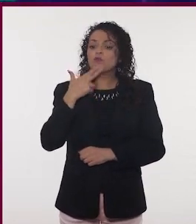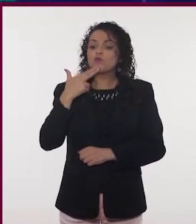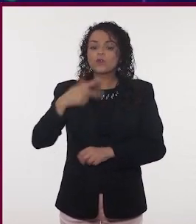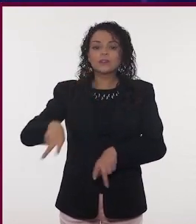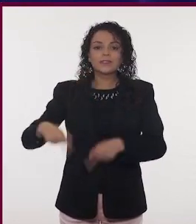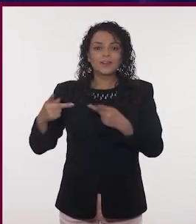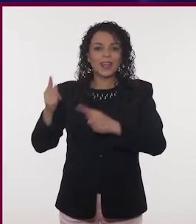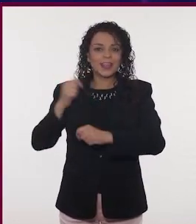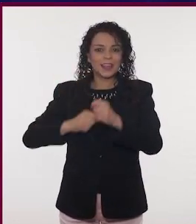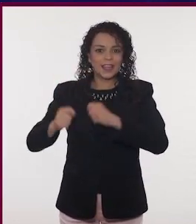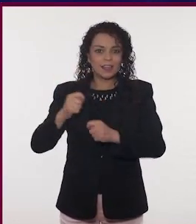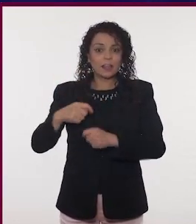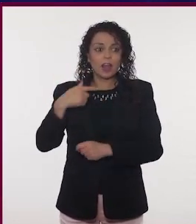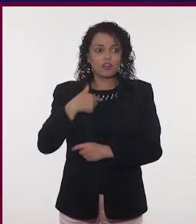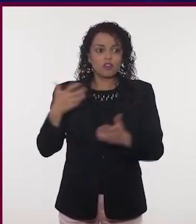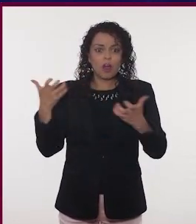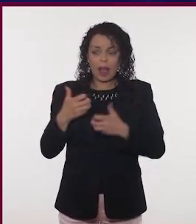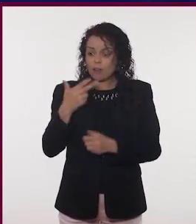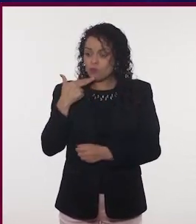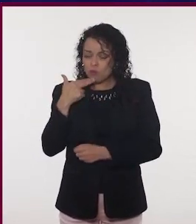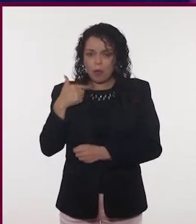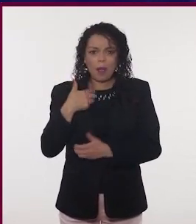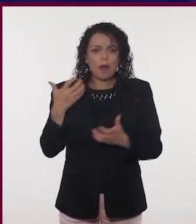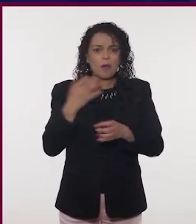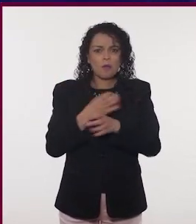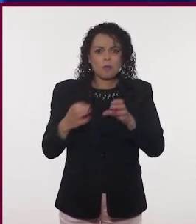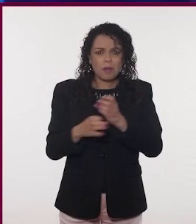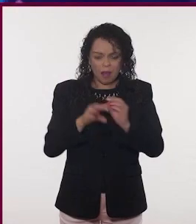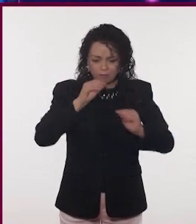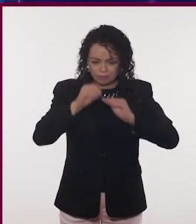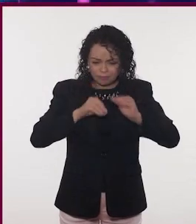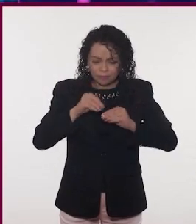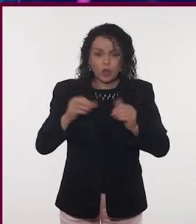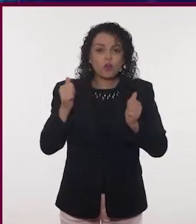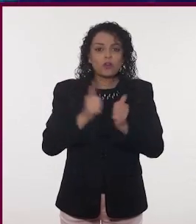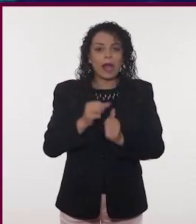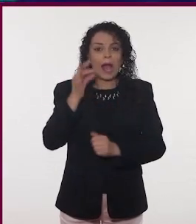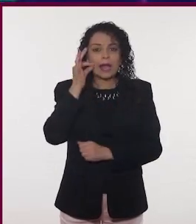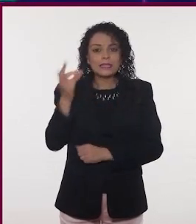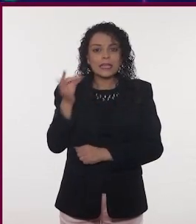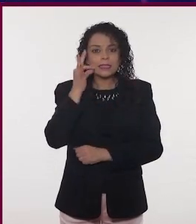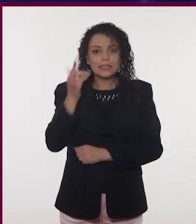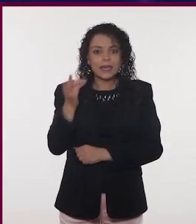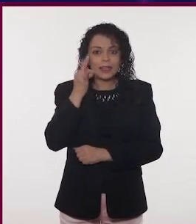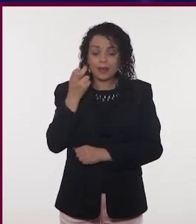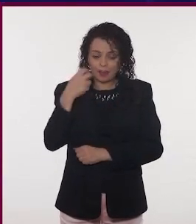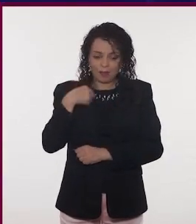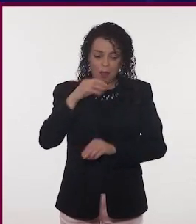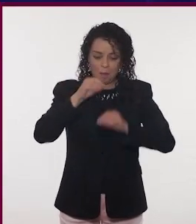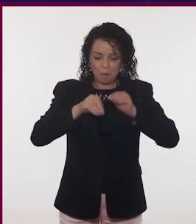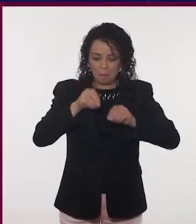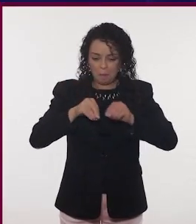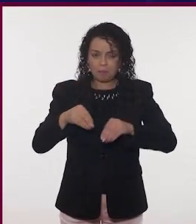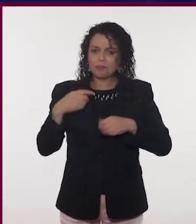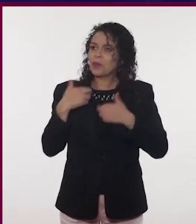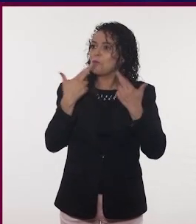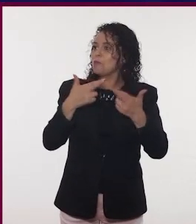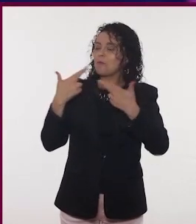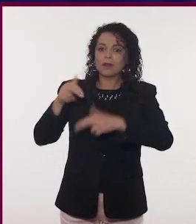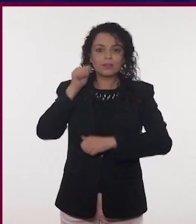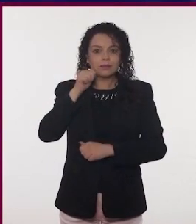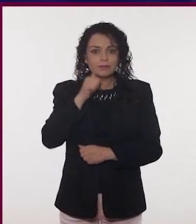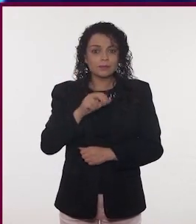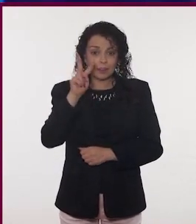yo hacía manualidades con los dulces, los chicles y todo, hacía cositas y se los regalaba a mi mamá. En realidad fue una decisión muy